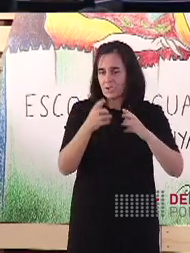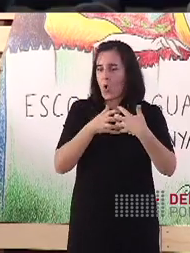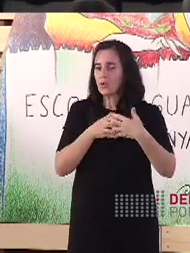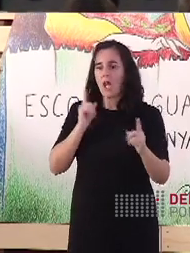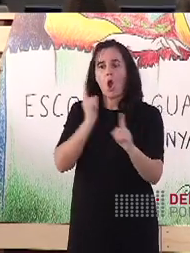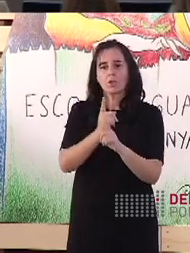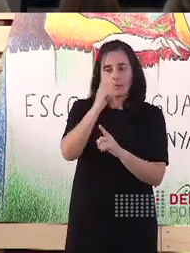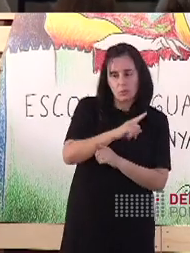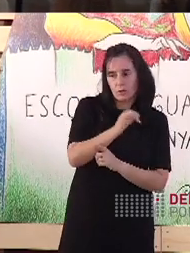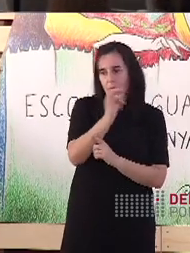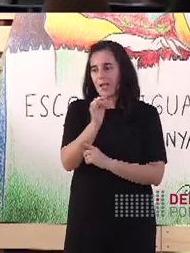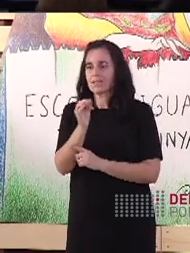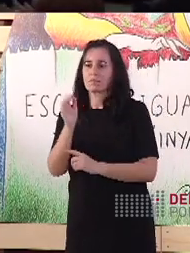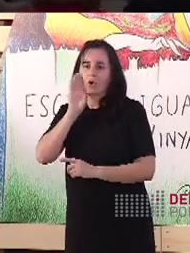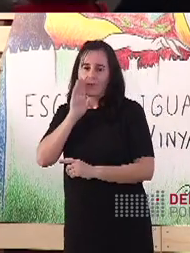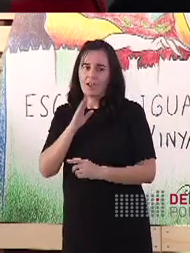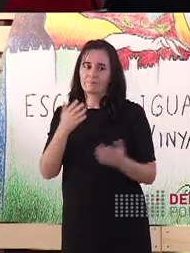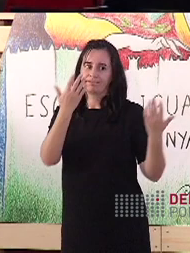prostitución.